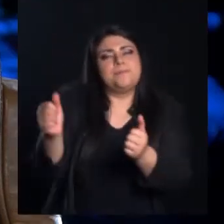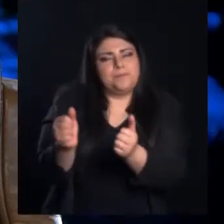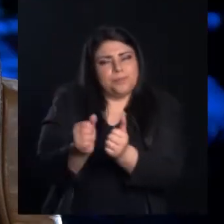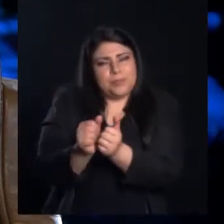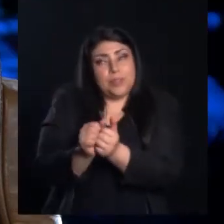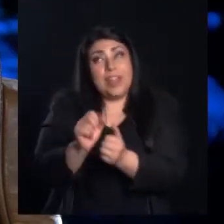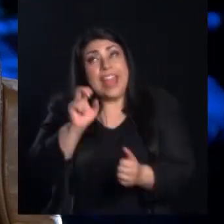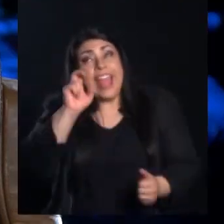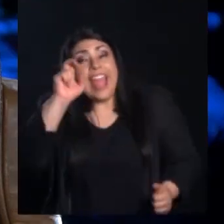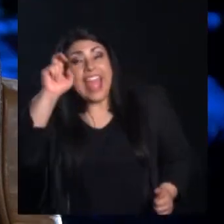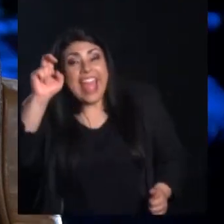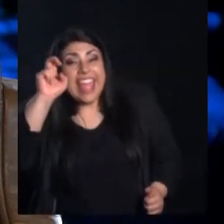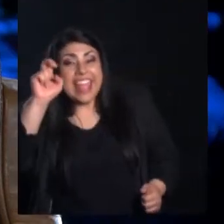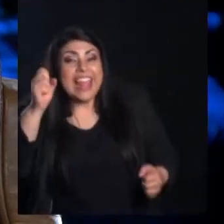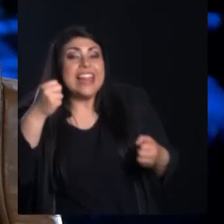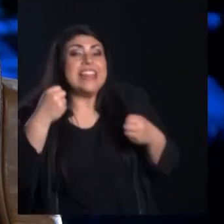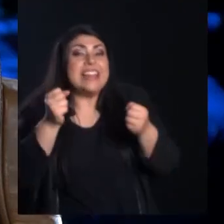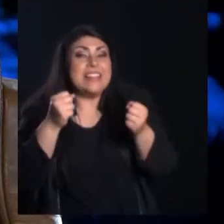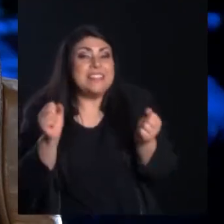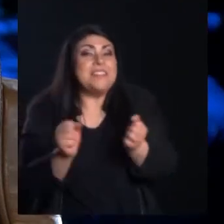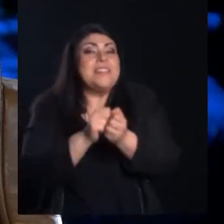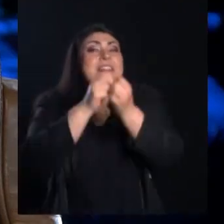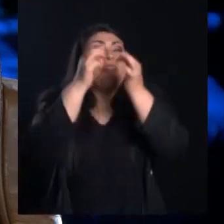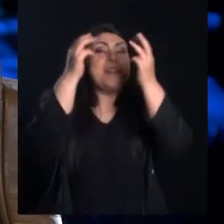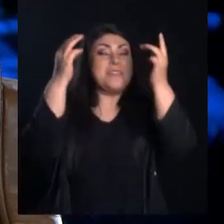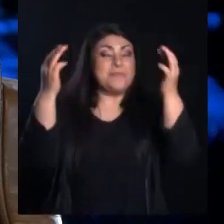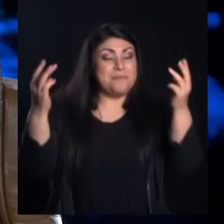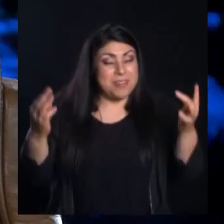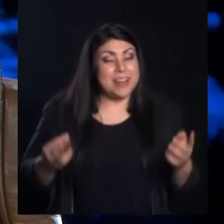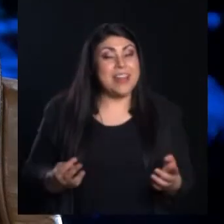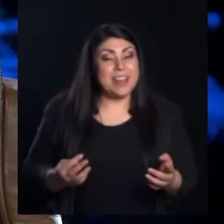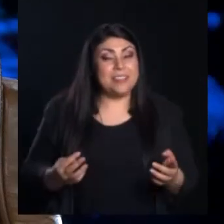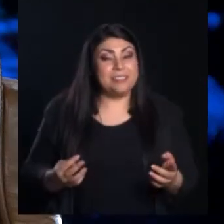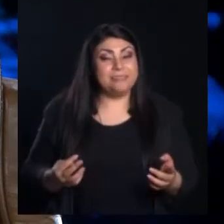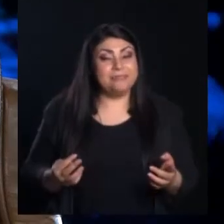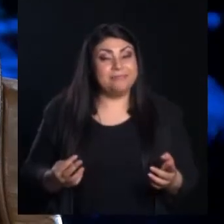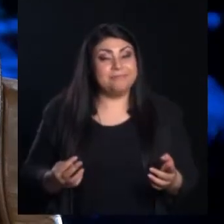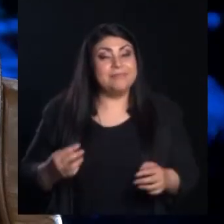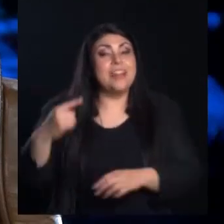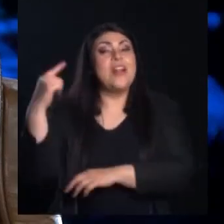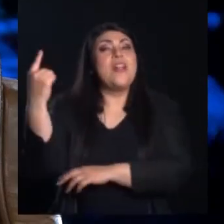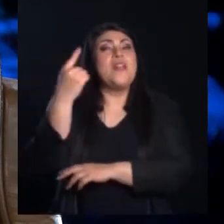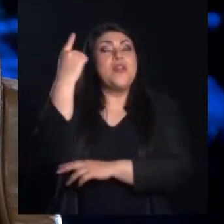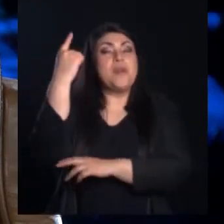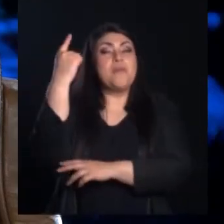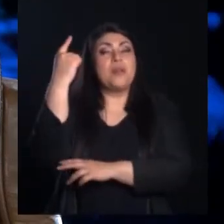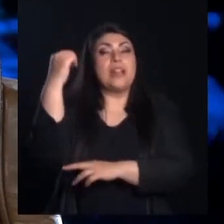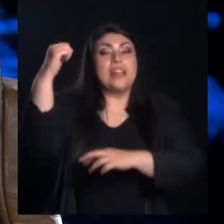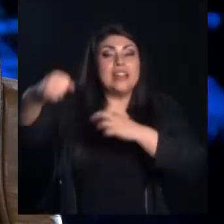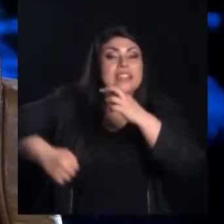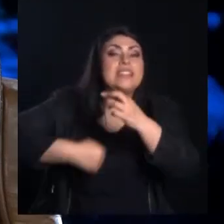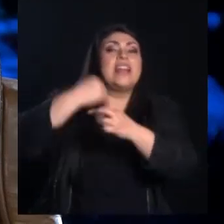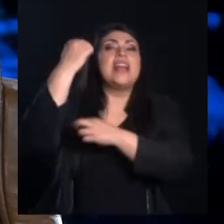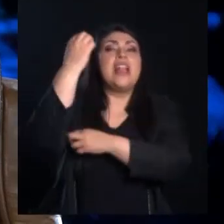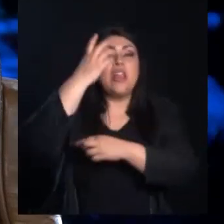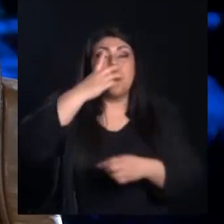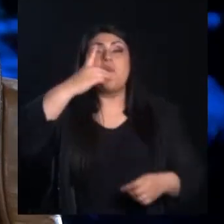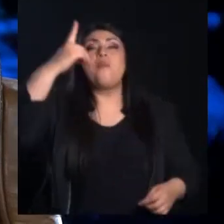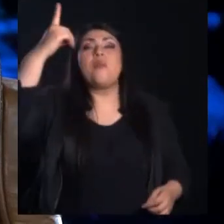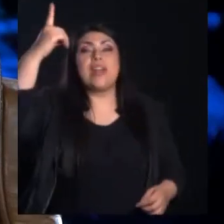ti no es que también puedes decir una palabra es el poder de dios que está detrás de esa